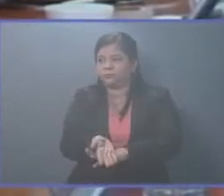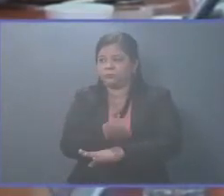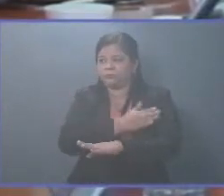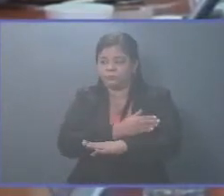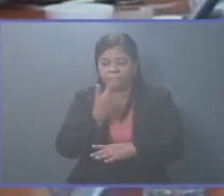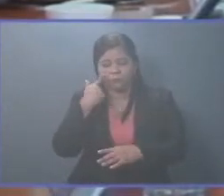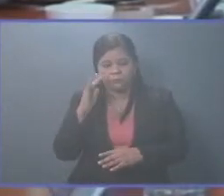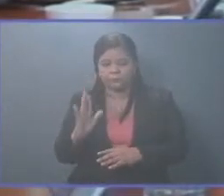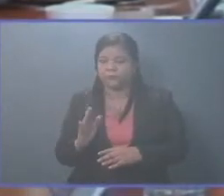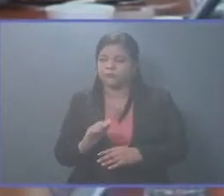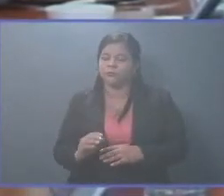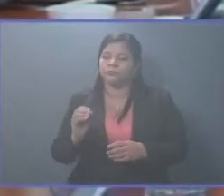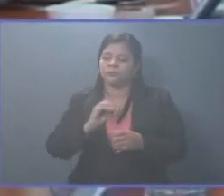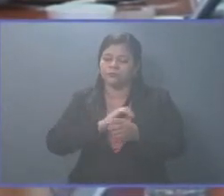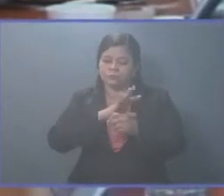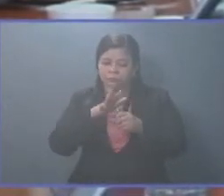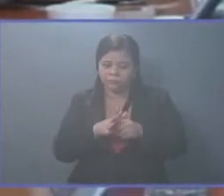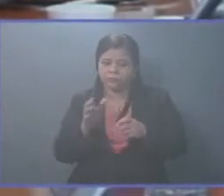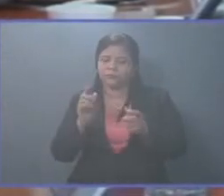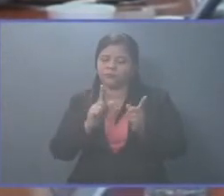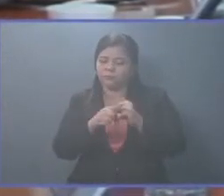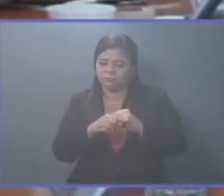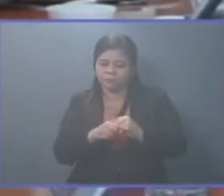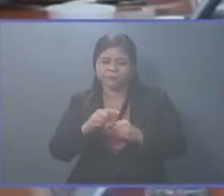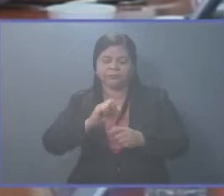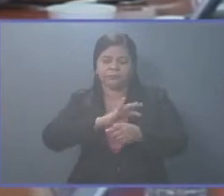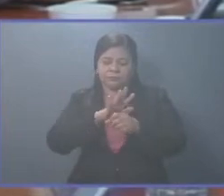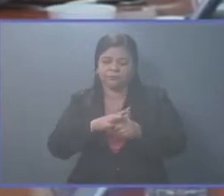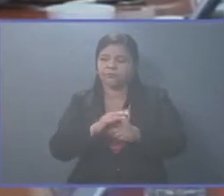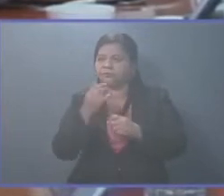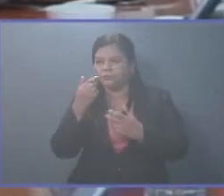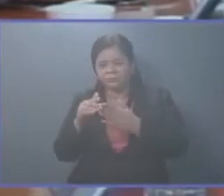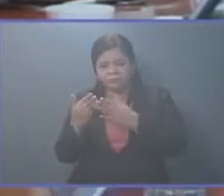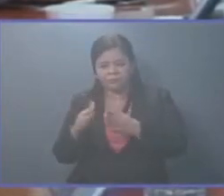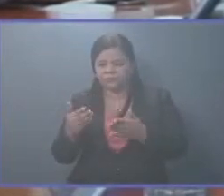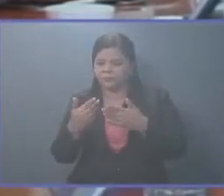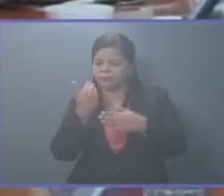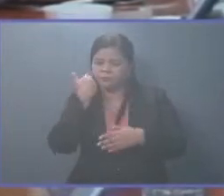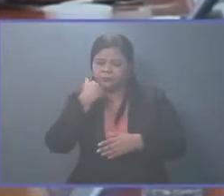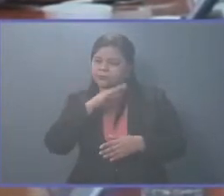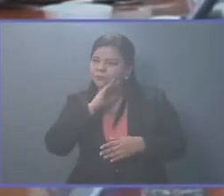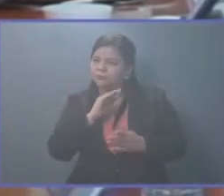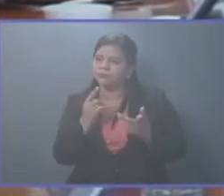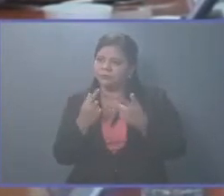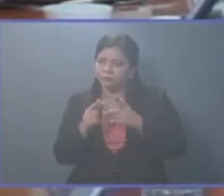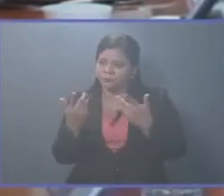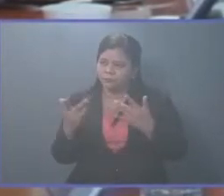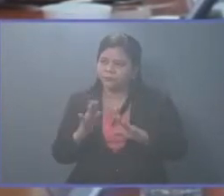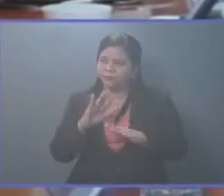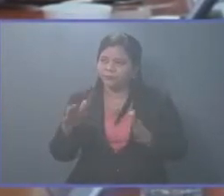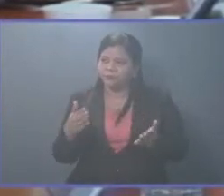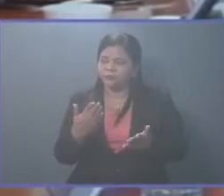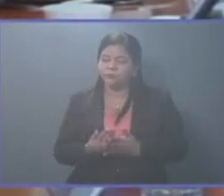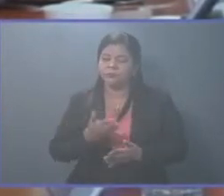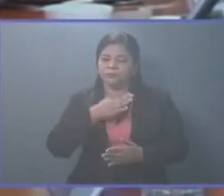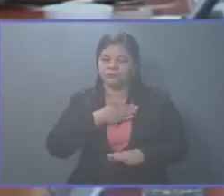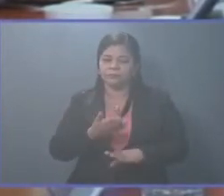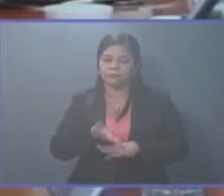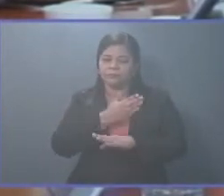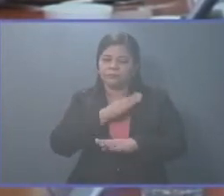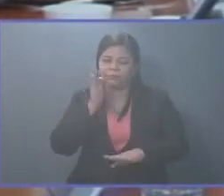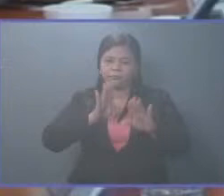vacuna papilomavirus, como los cambios de vacuna para neumococo de 10 valente a 13 valente, en las que yo estuve ya